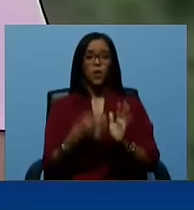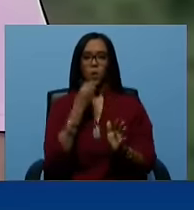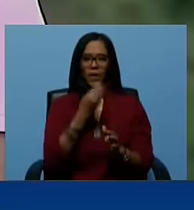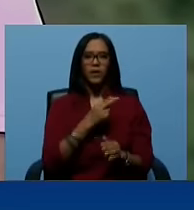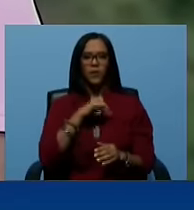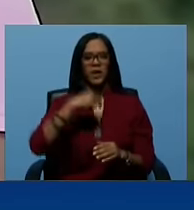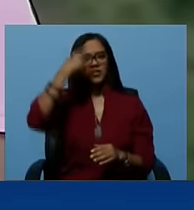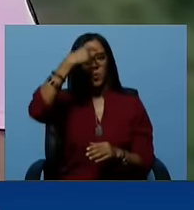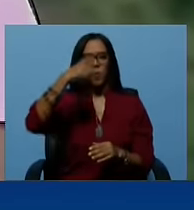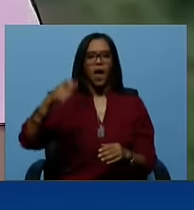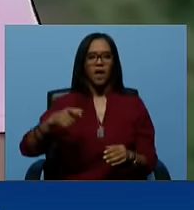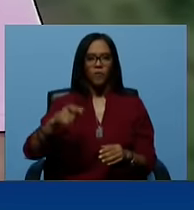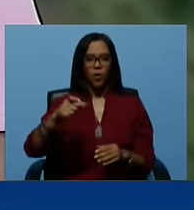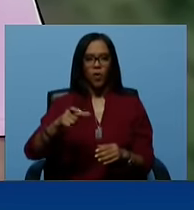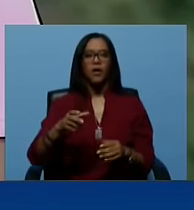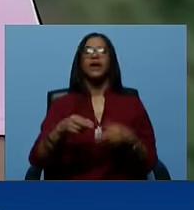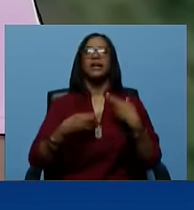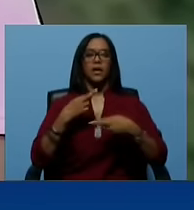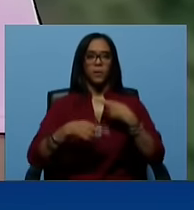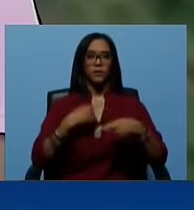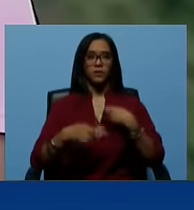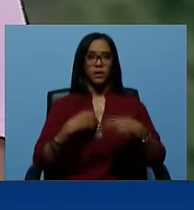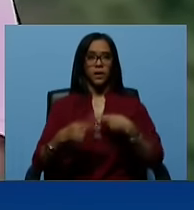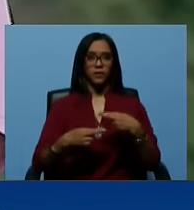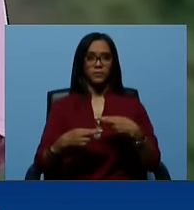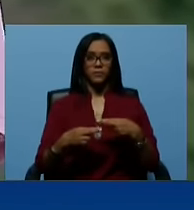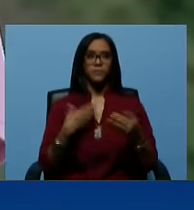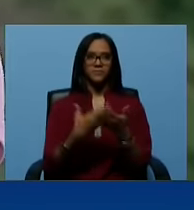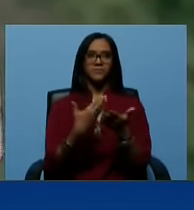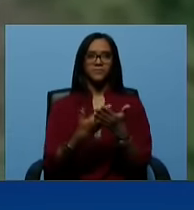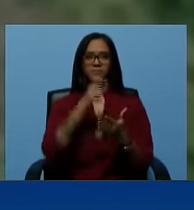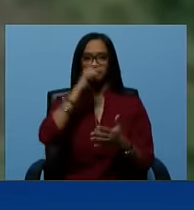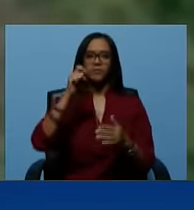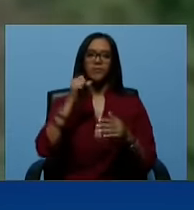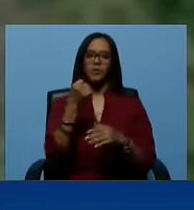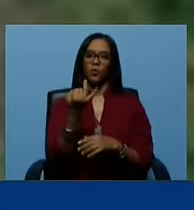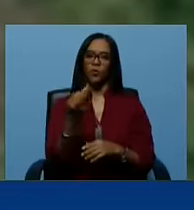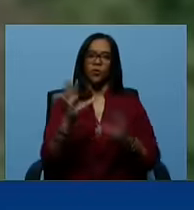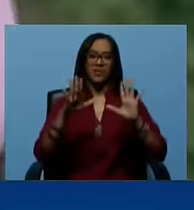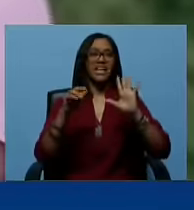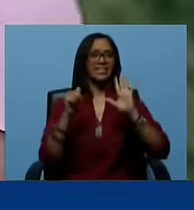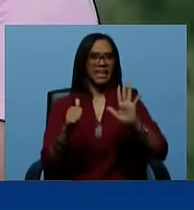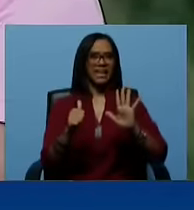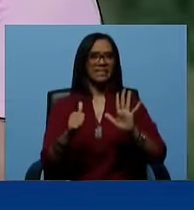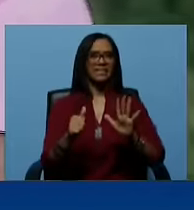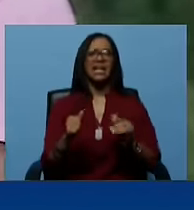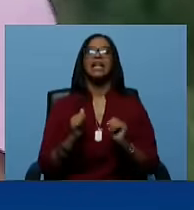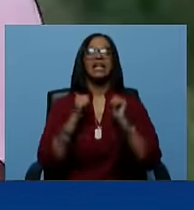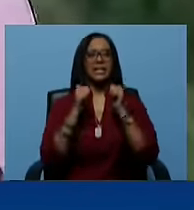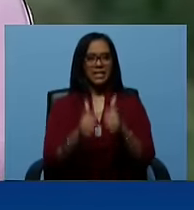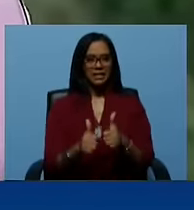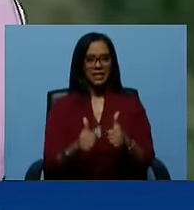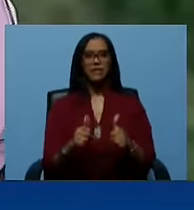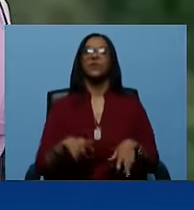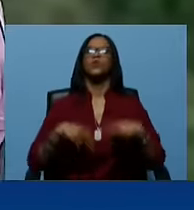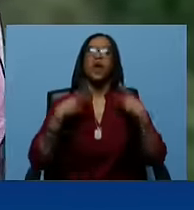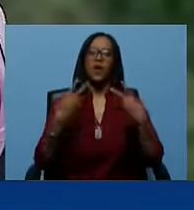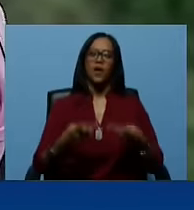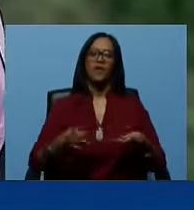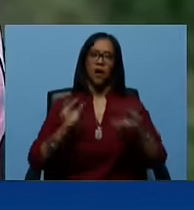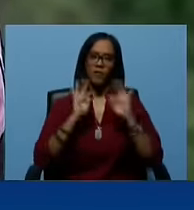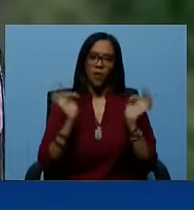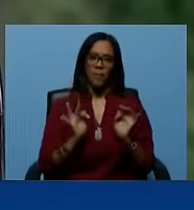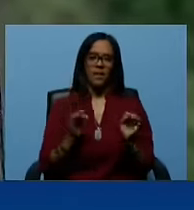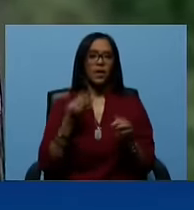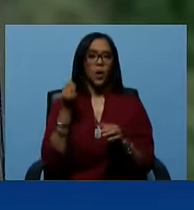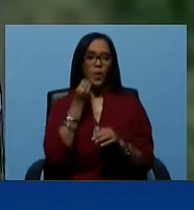pueblo revolucionario. Proponemos que este aniversario número 16 sea el inicio de una nueva fase, que